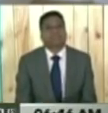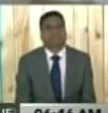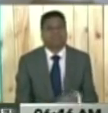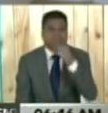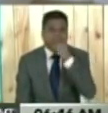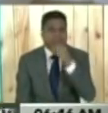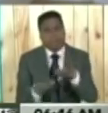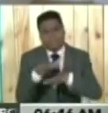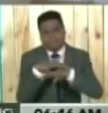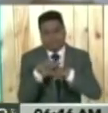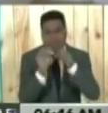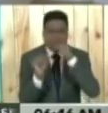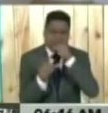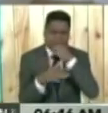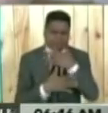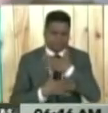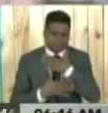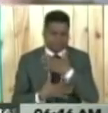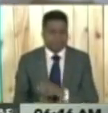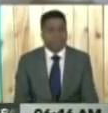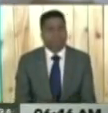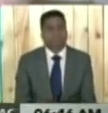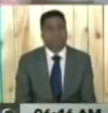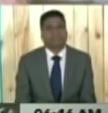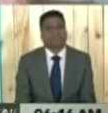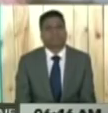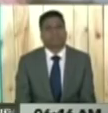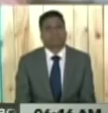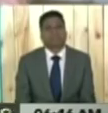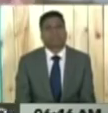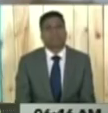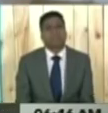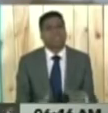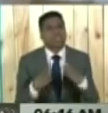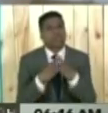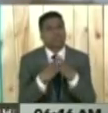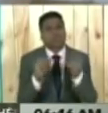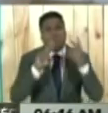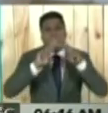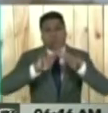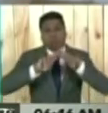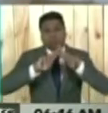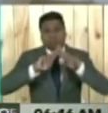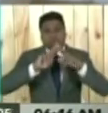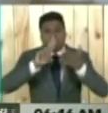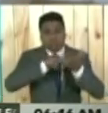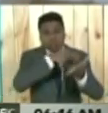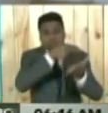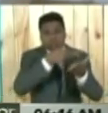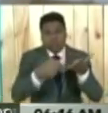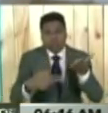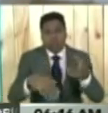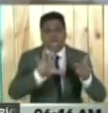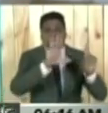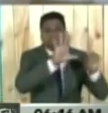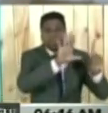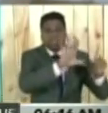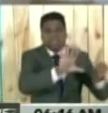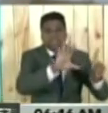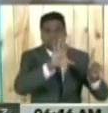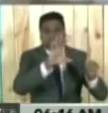perdón. Y decía, esto está viciado de nulidad. O sea, 605 mil